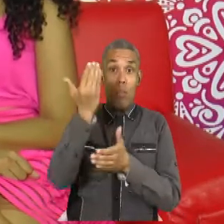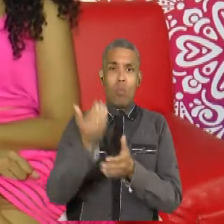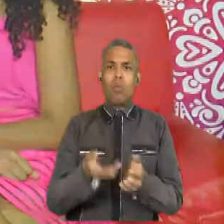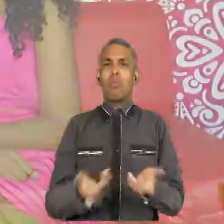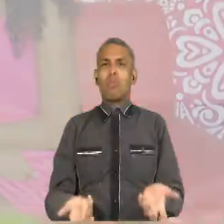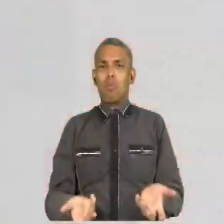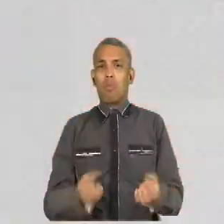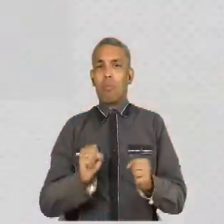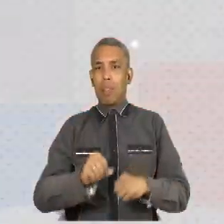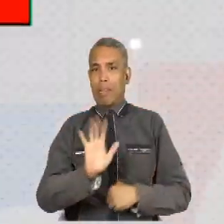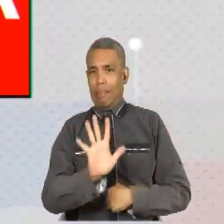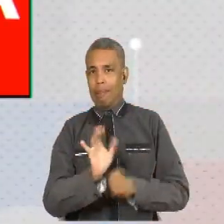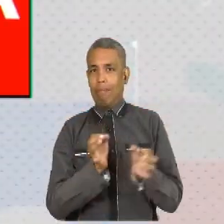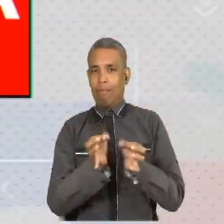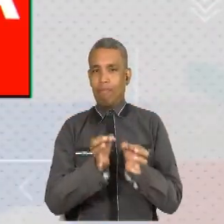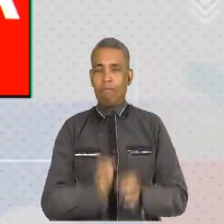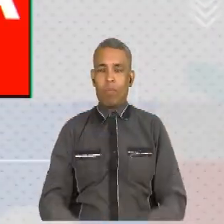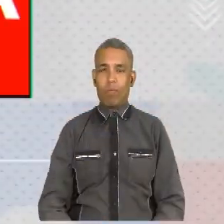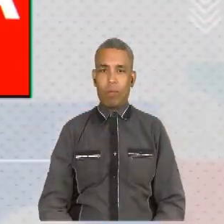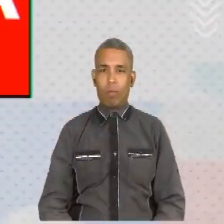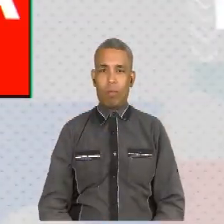hace.